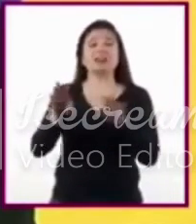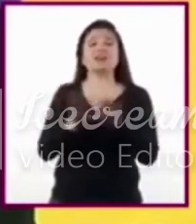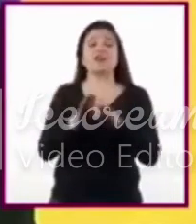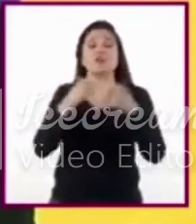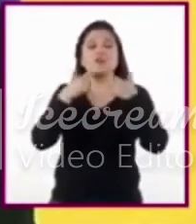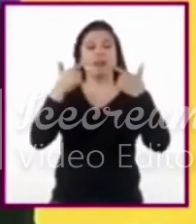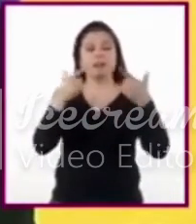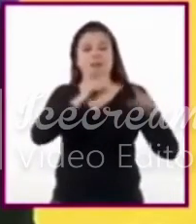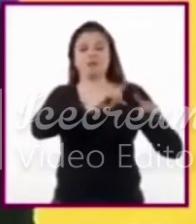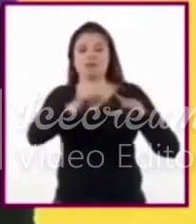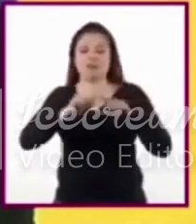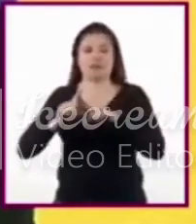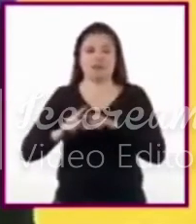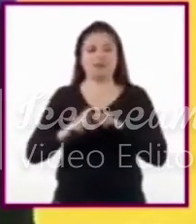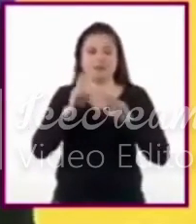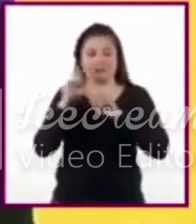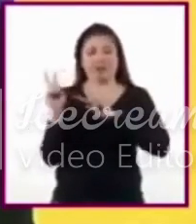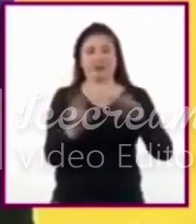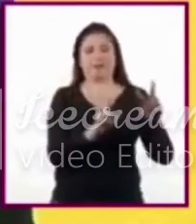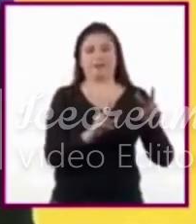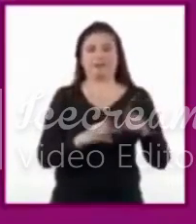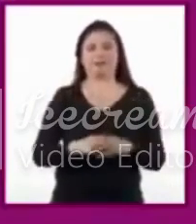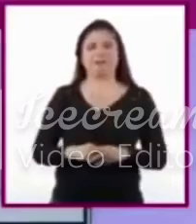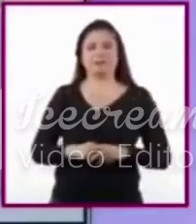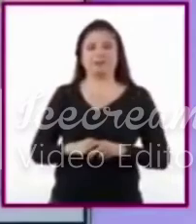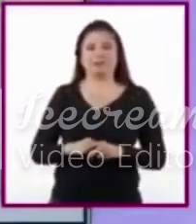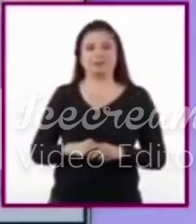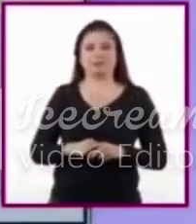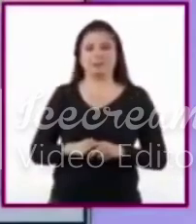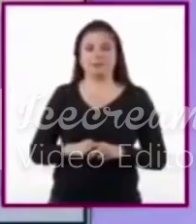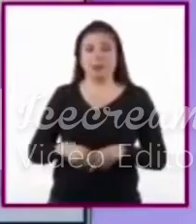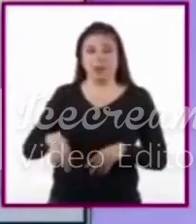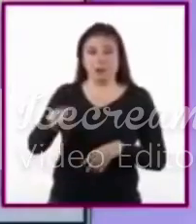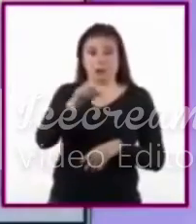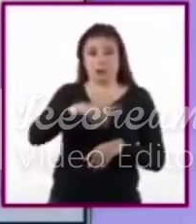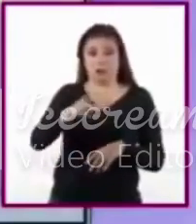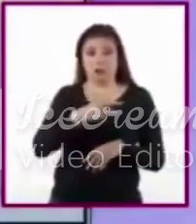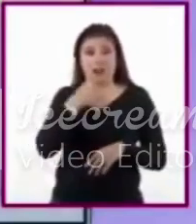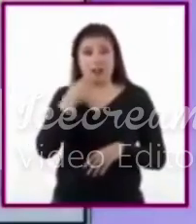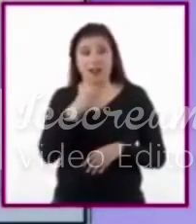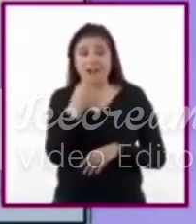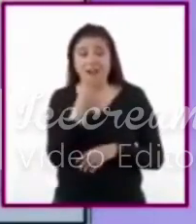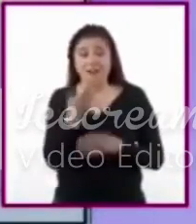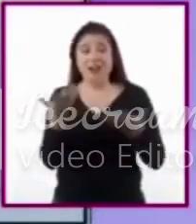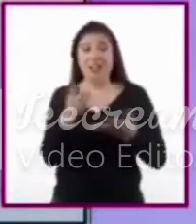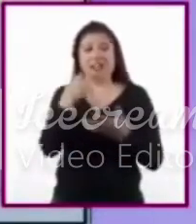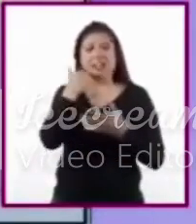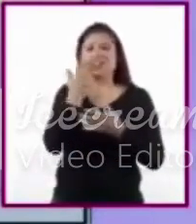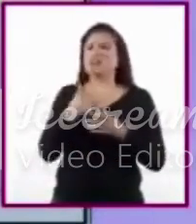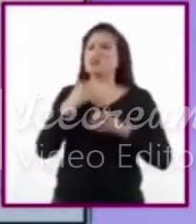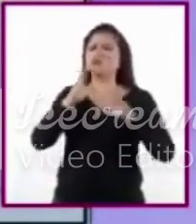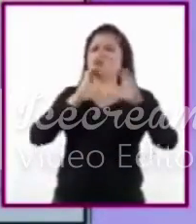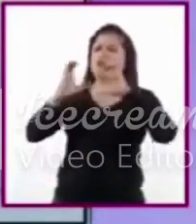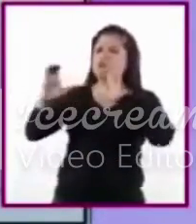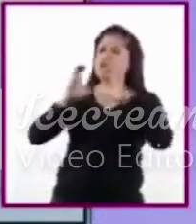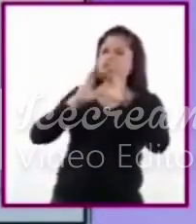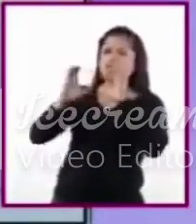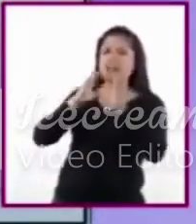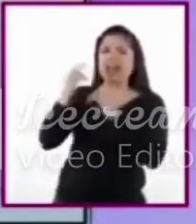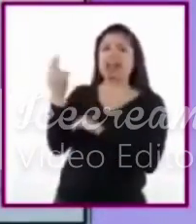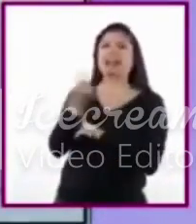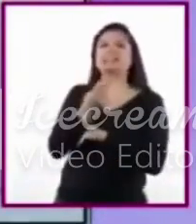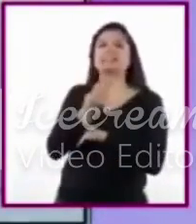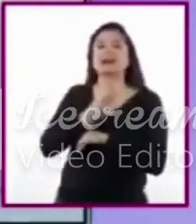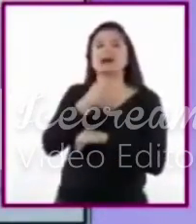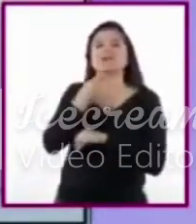los modos verbales. Adelante. Al hablar, según lo que deseemos comunicar, necesitamos utilizar